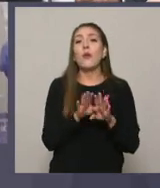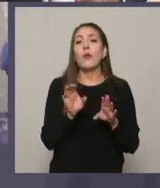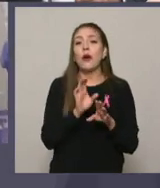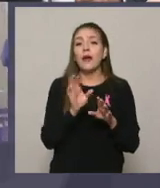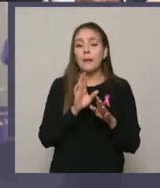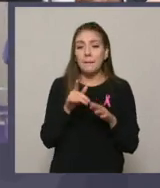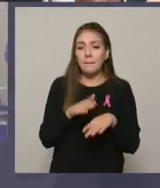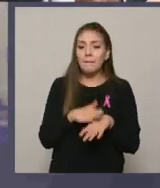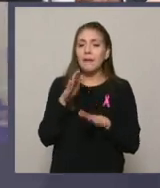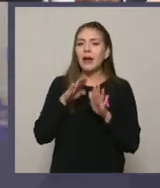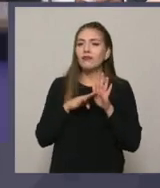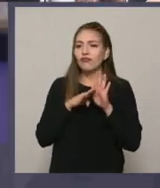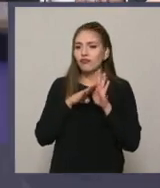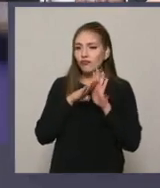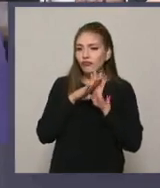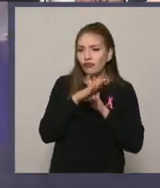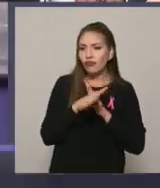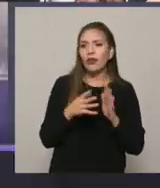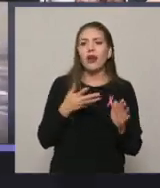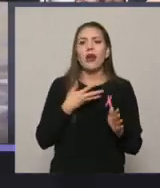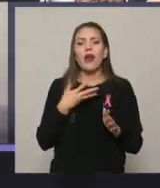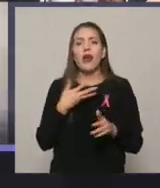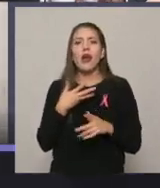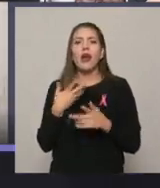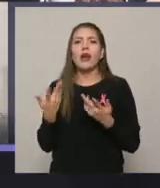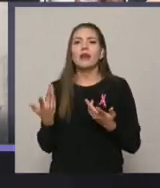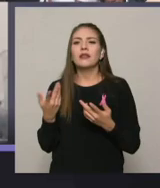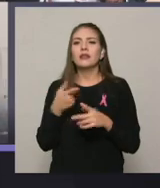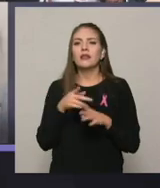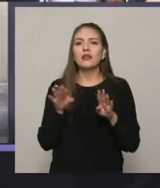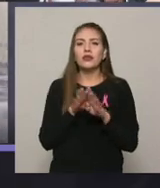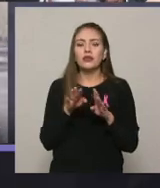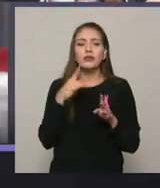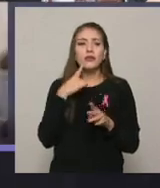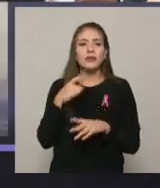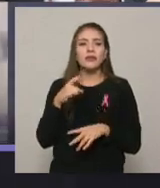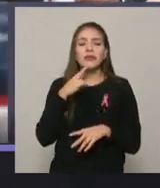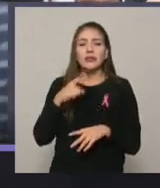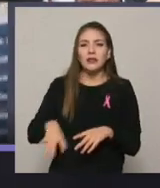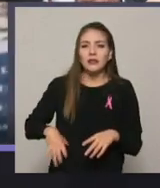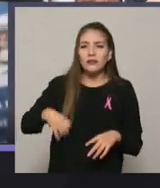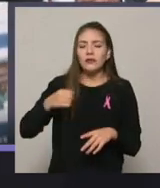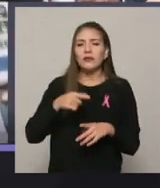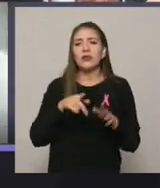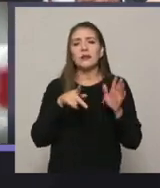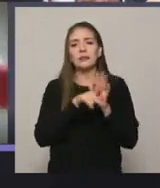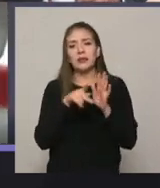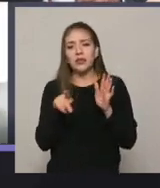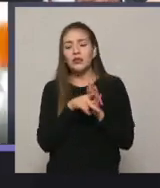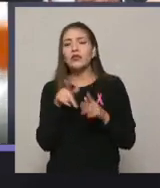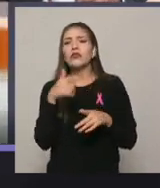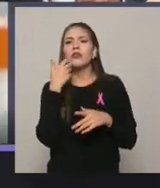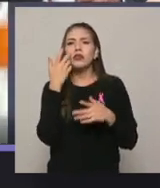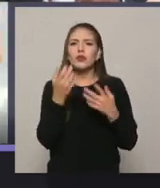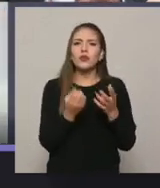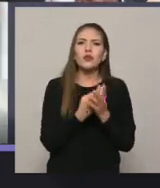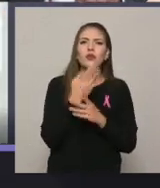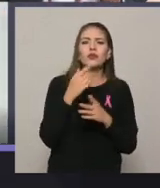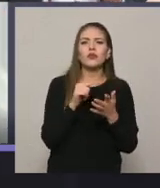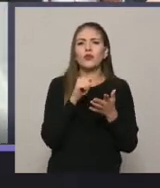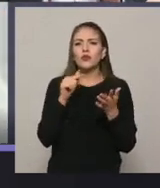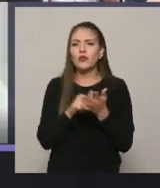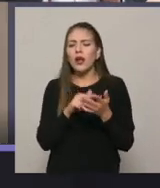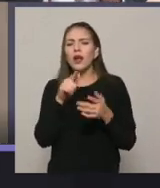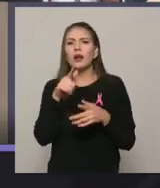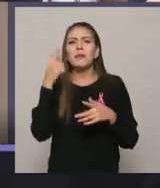están surgiendo blogs, esfuerzos de periodistas que se reúnen y abren nuevos espacios. Y creo yo que